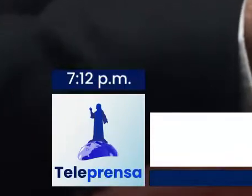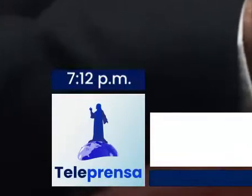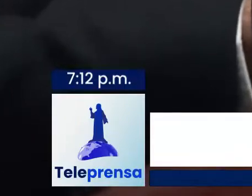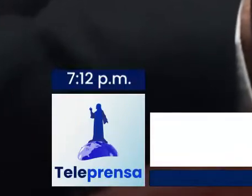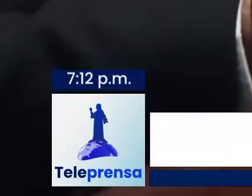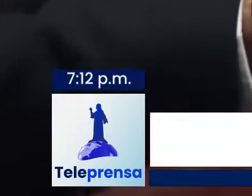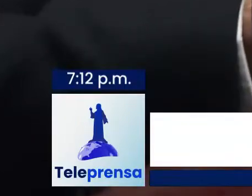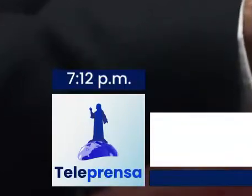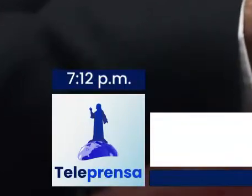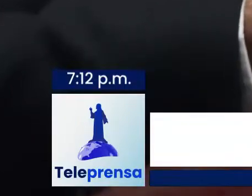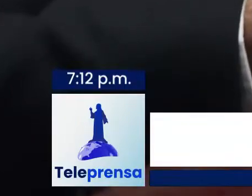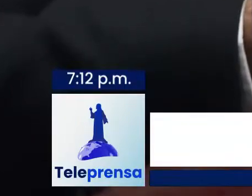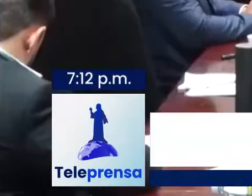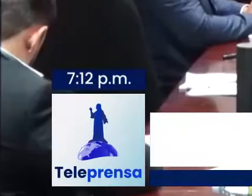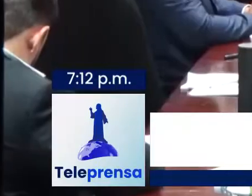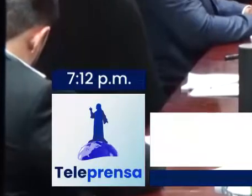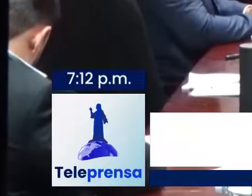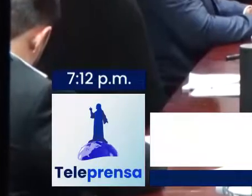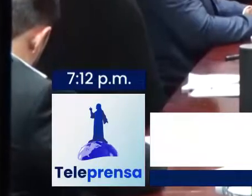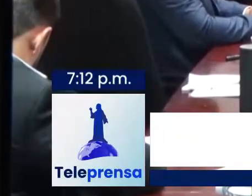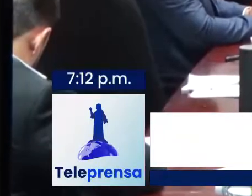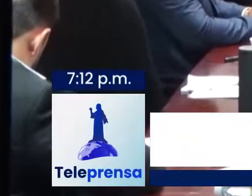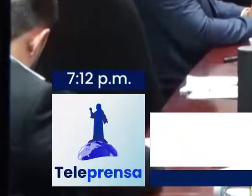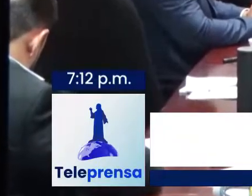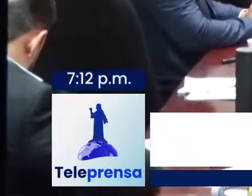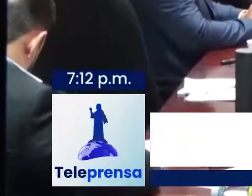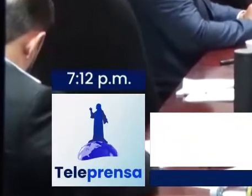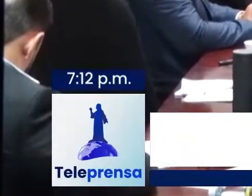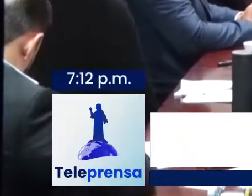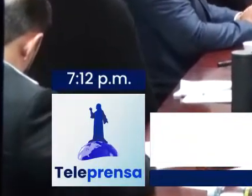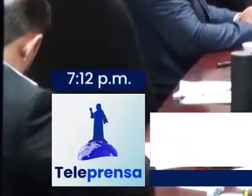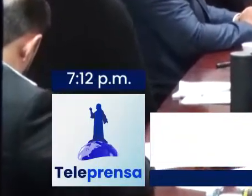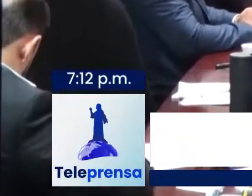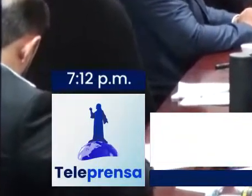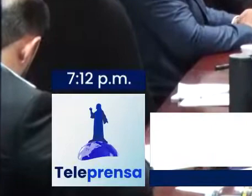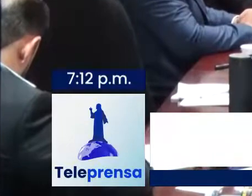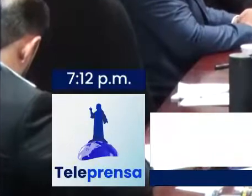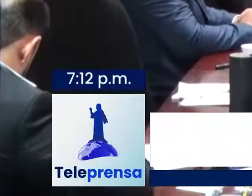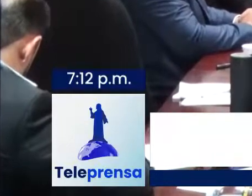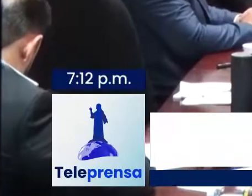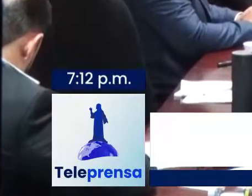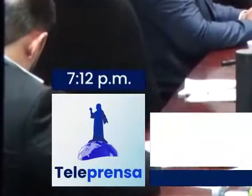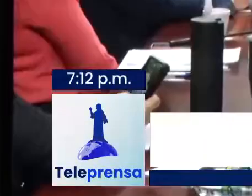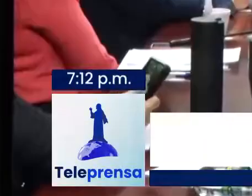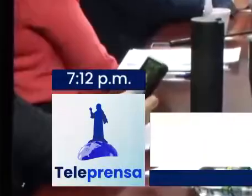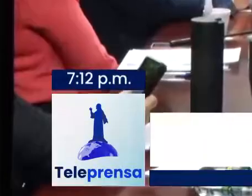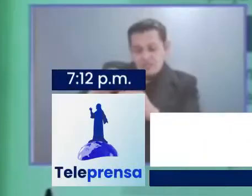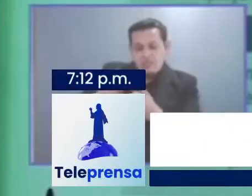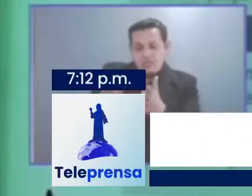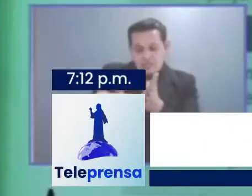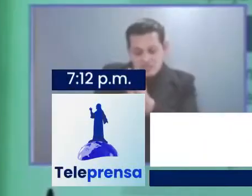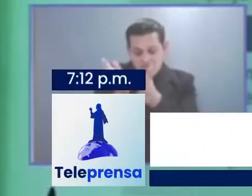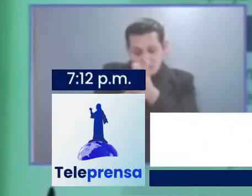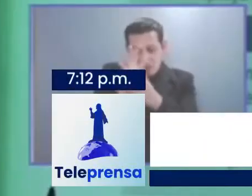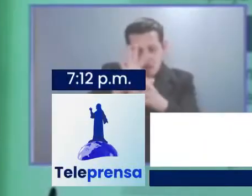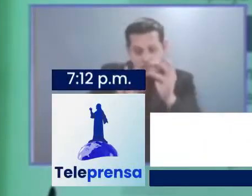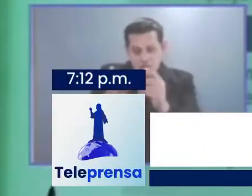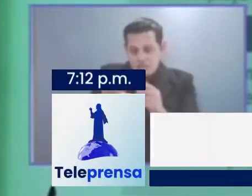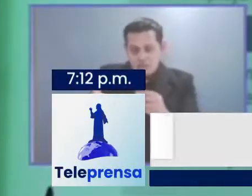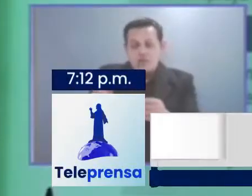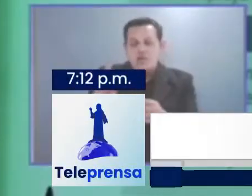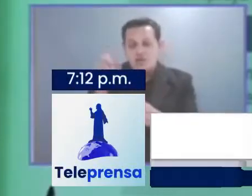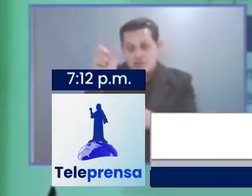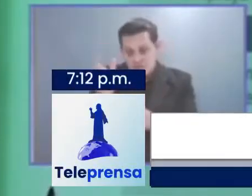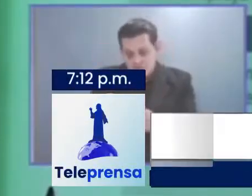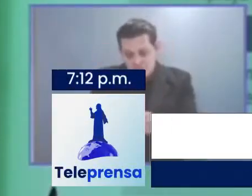mejoramiento y acondicionamiento del Centro Recreativo Puerta del Diablo, cuya apertura será este año. Estamos haciendo todo un